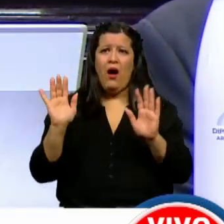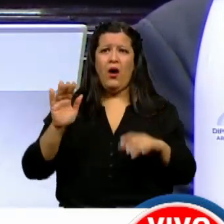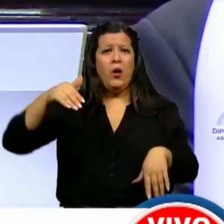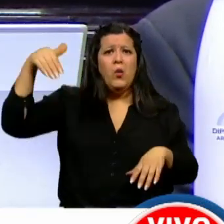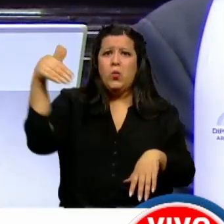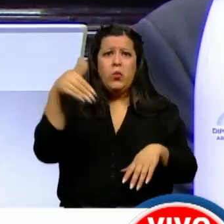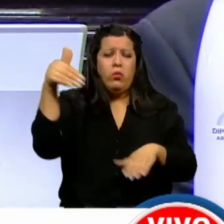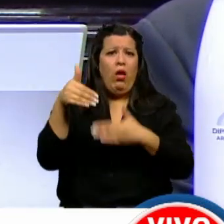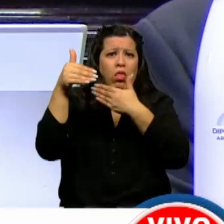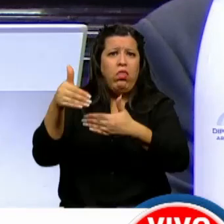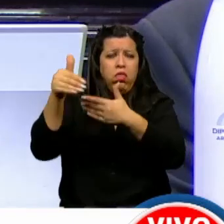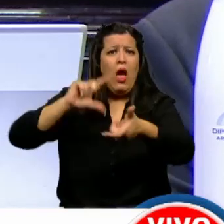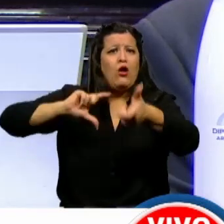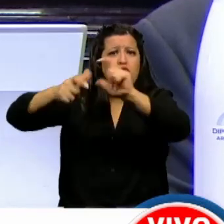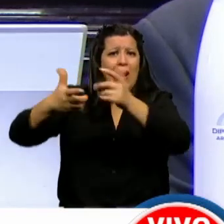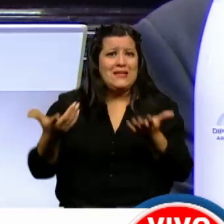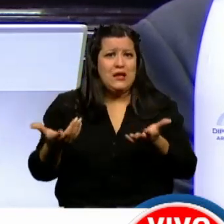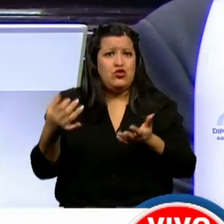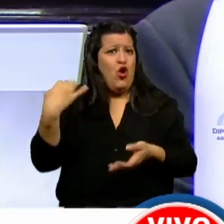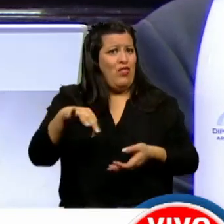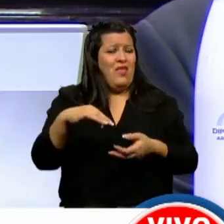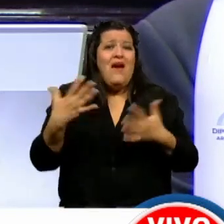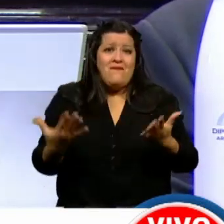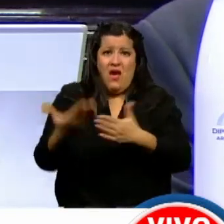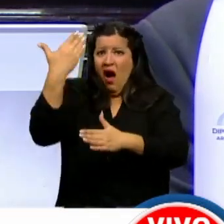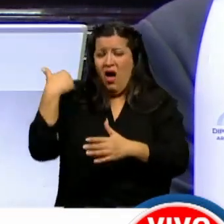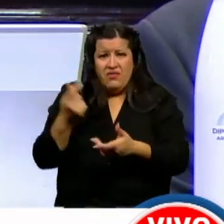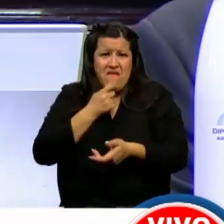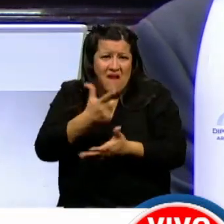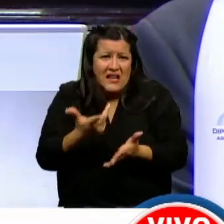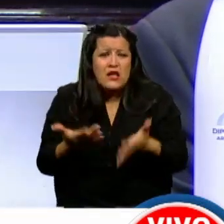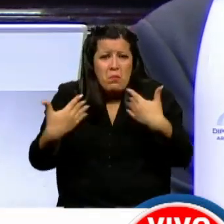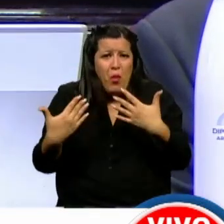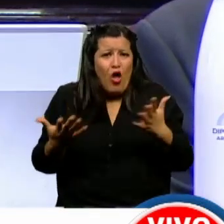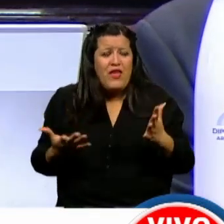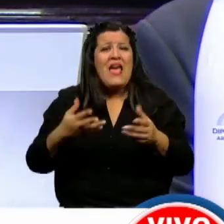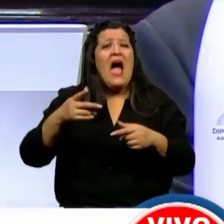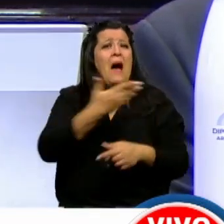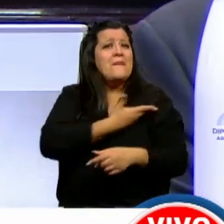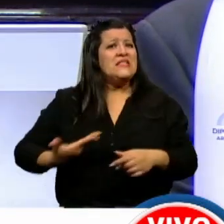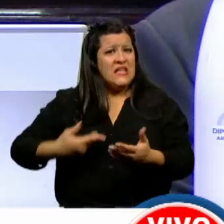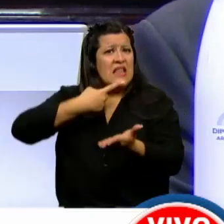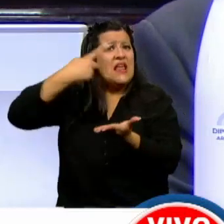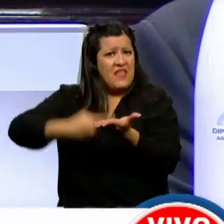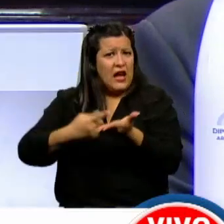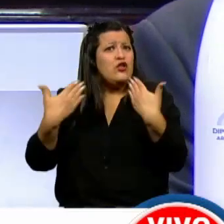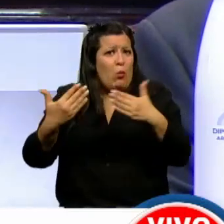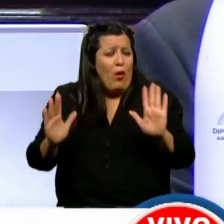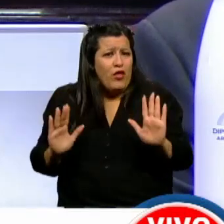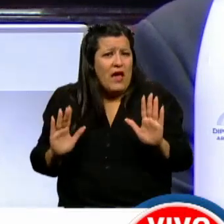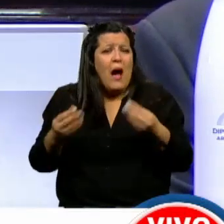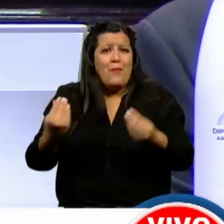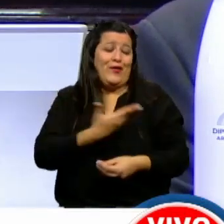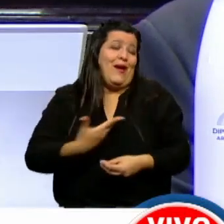que corresponde para hacer una actualización que hubiese sido bastante fácil de hacer, que además se hubiese podido hacer por decreto, digámoslo, ya que el